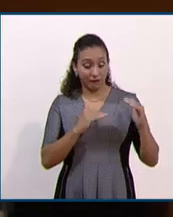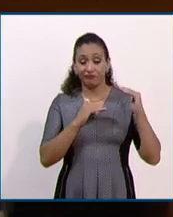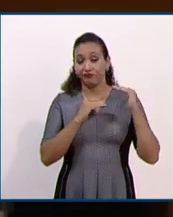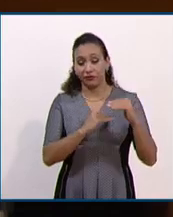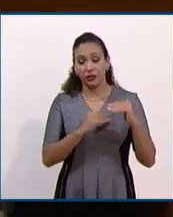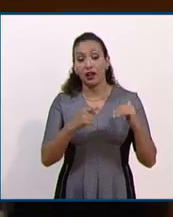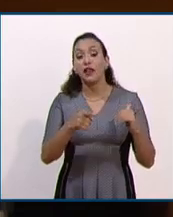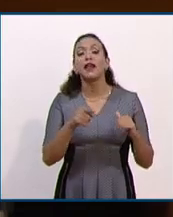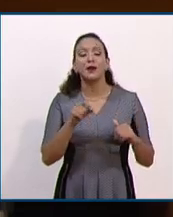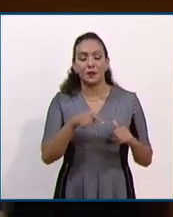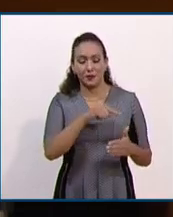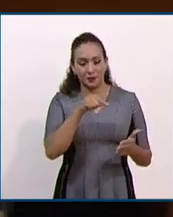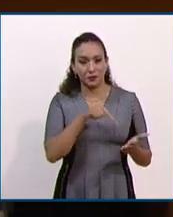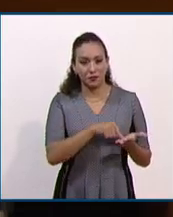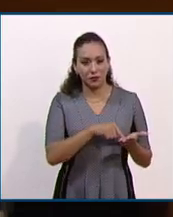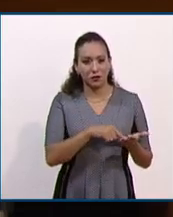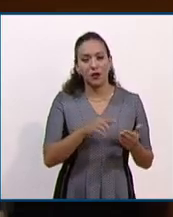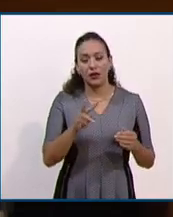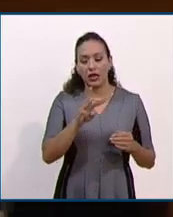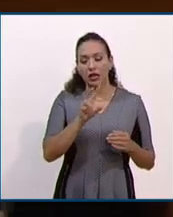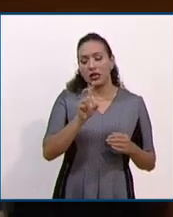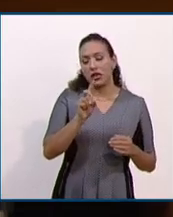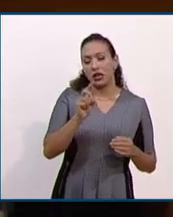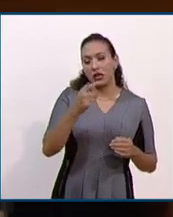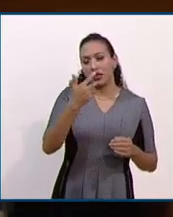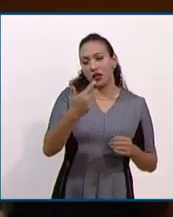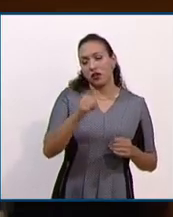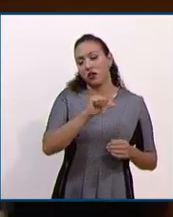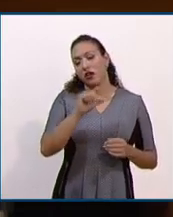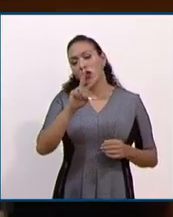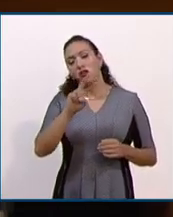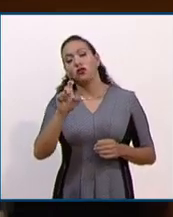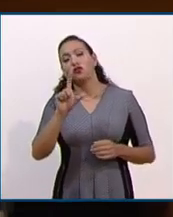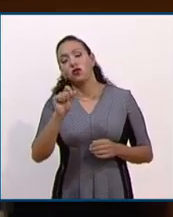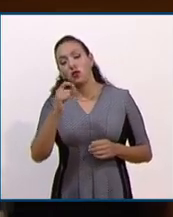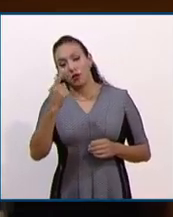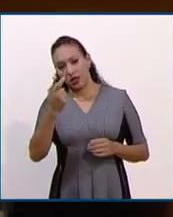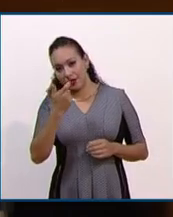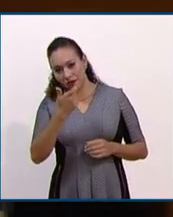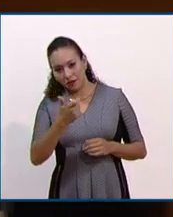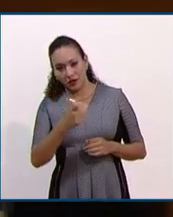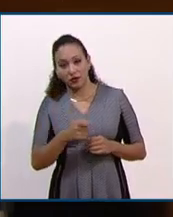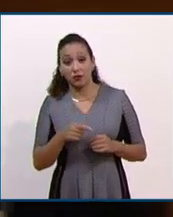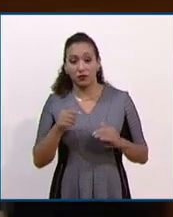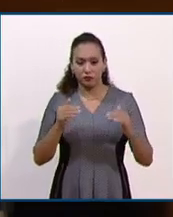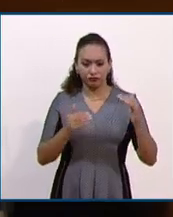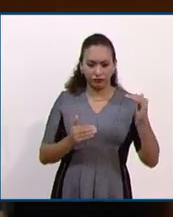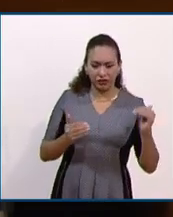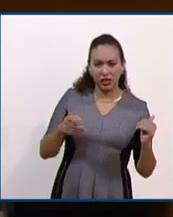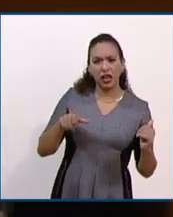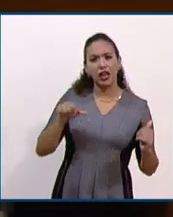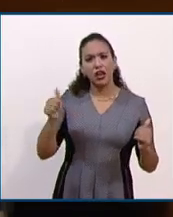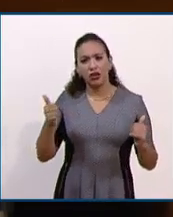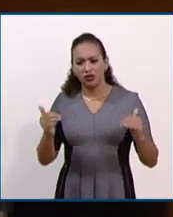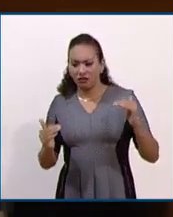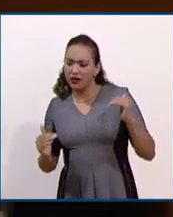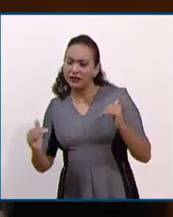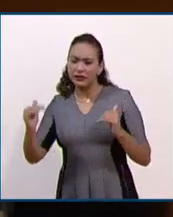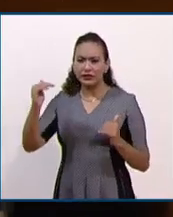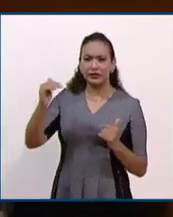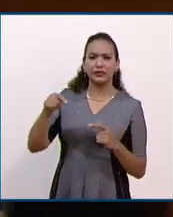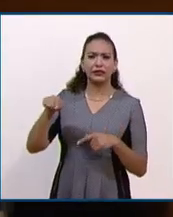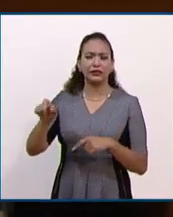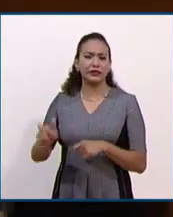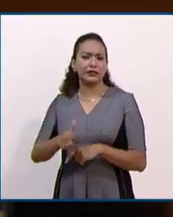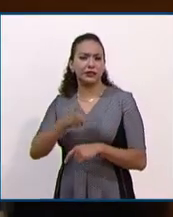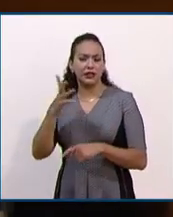legislador local, que van de los 38 a los 221 pesos, no guardan un equilibrio razonable entre el costo